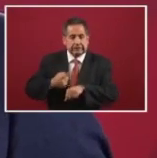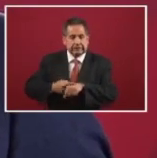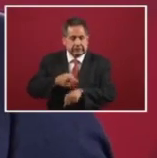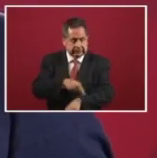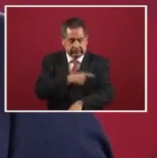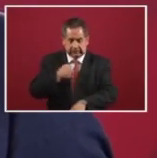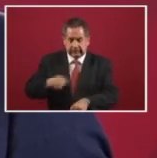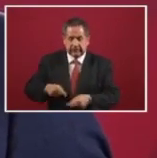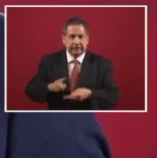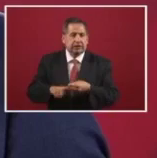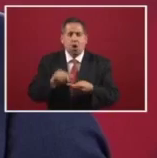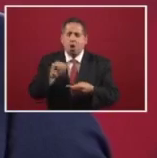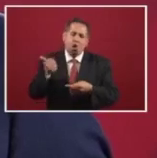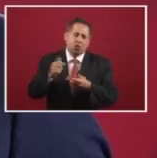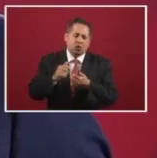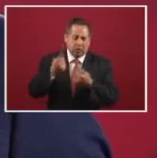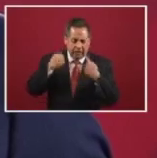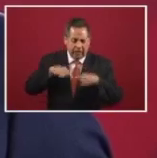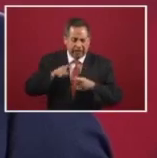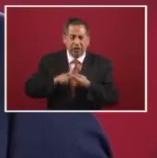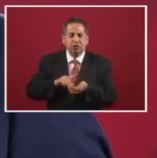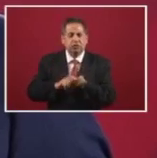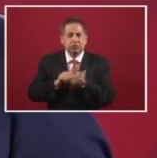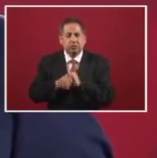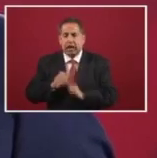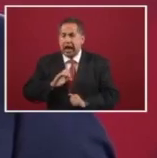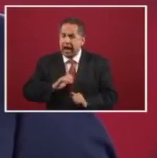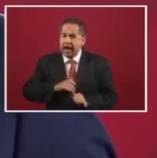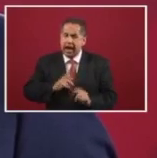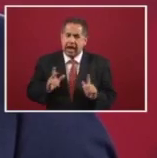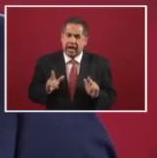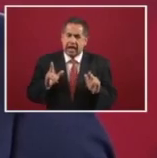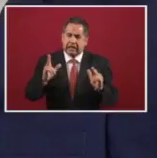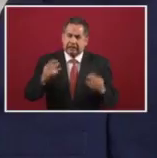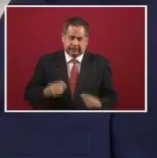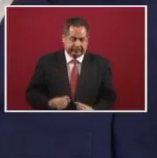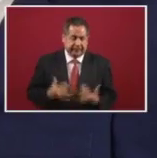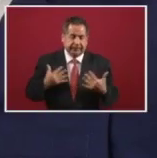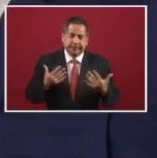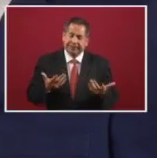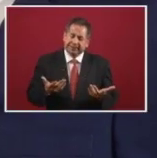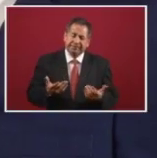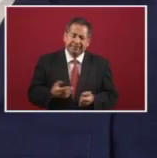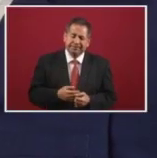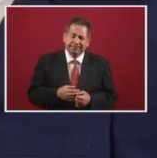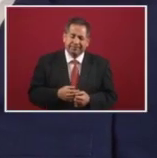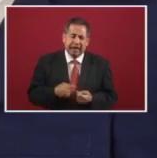crónicas y el cáncer. Entonces, todo